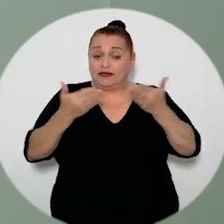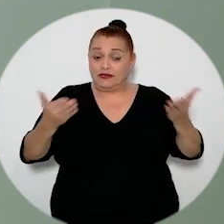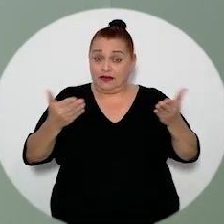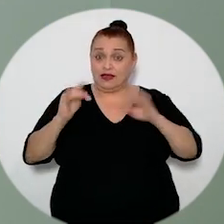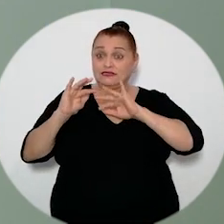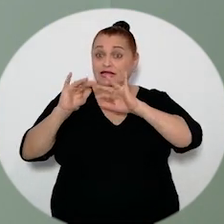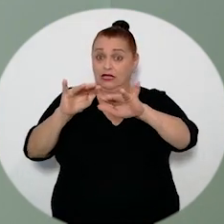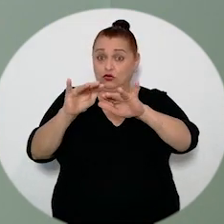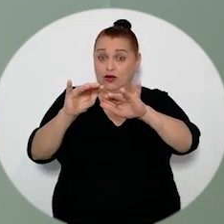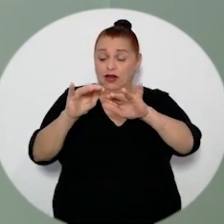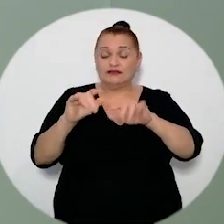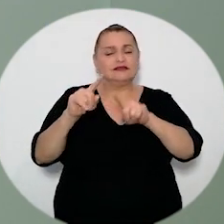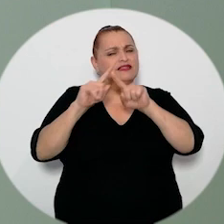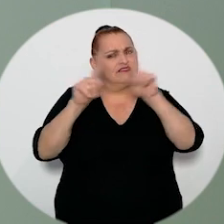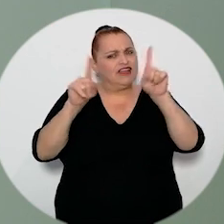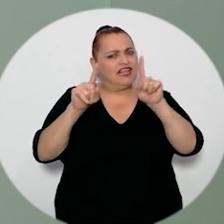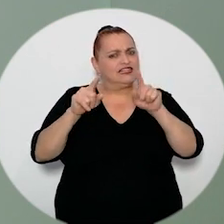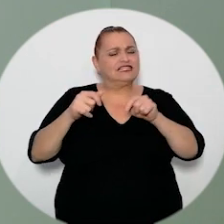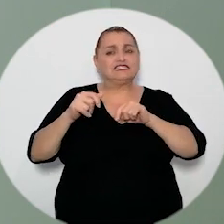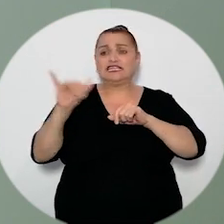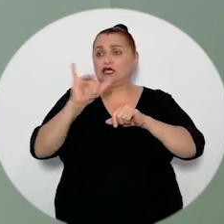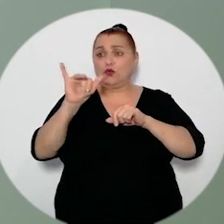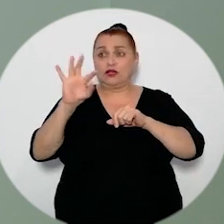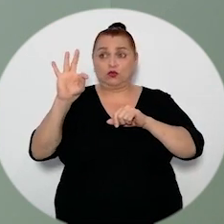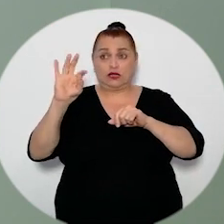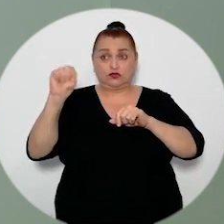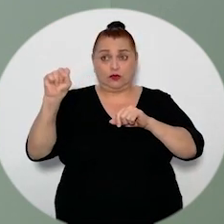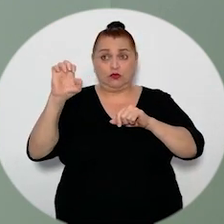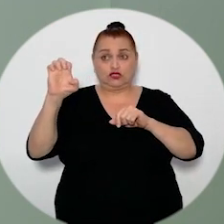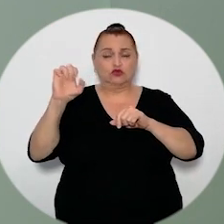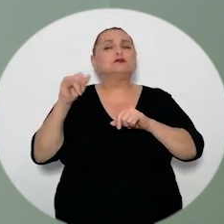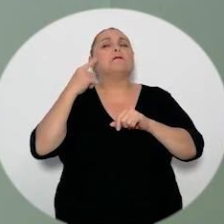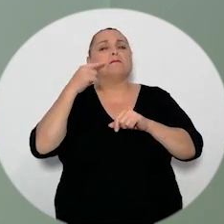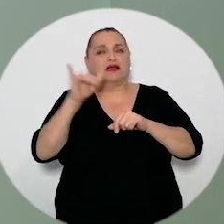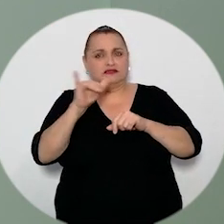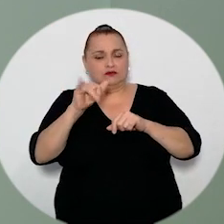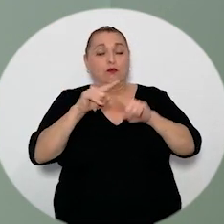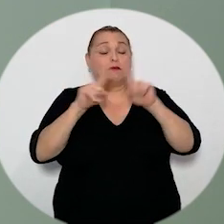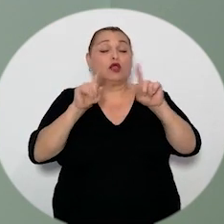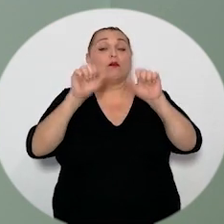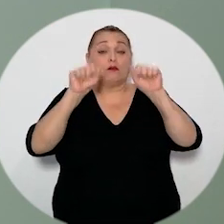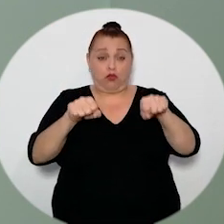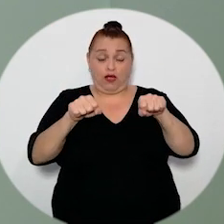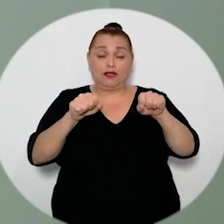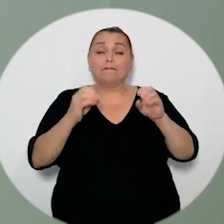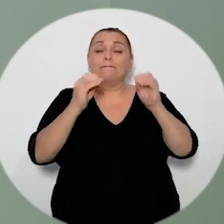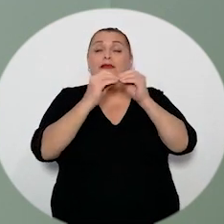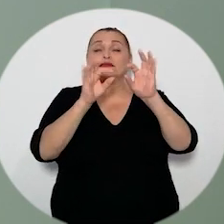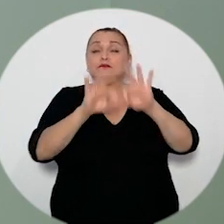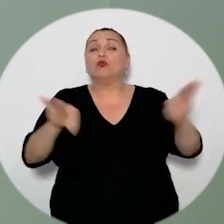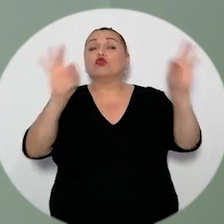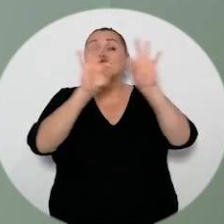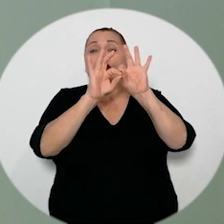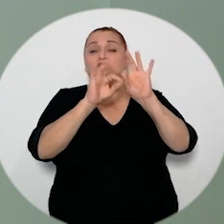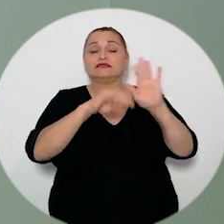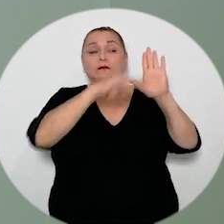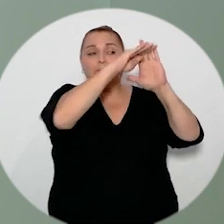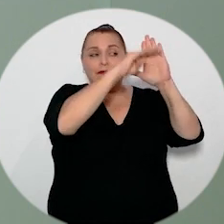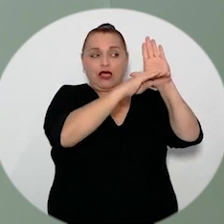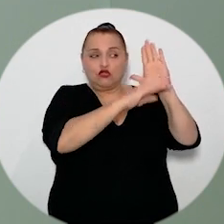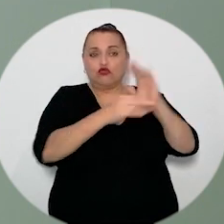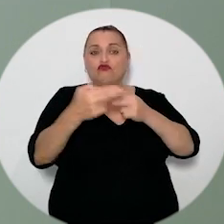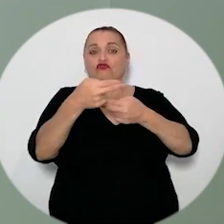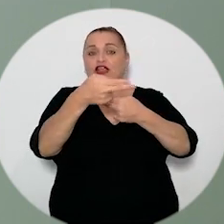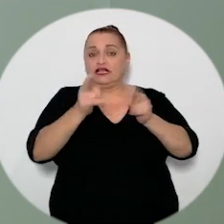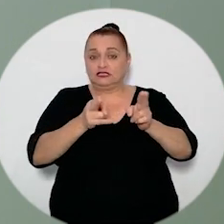Los materiales electorales no son muy diferentes de los que utiliza el Tribunal Supremo de Elecciones, pero pueden citarse entre los más relevantes el